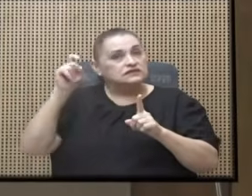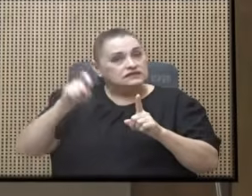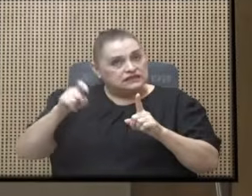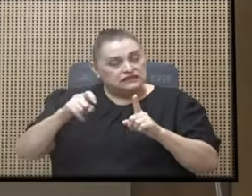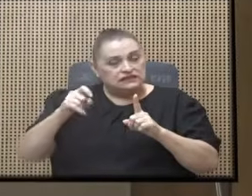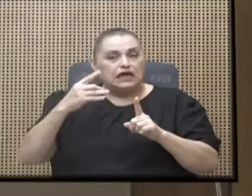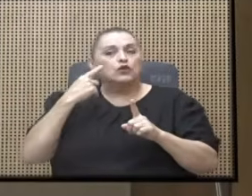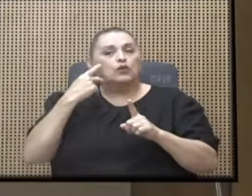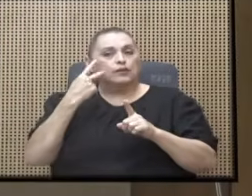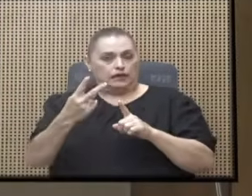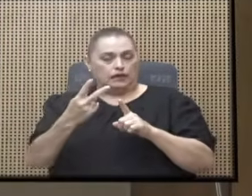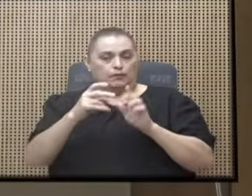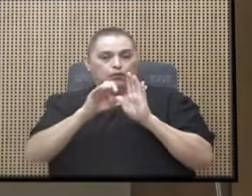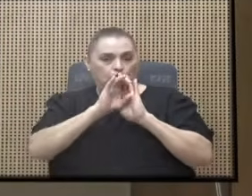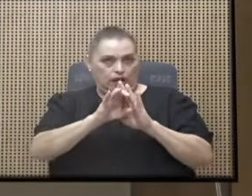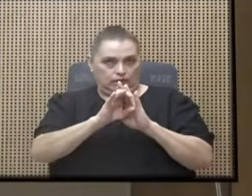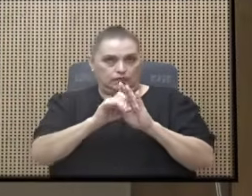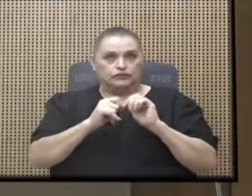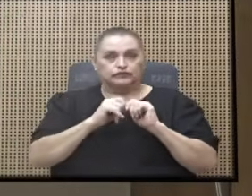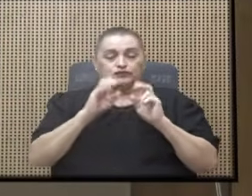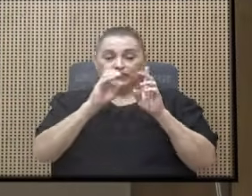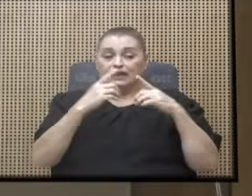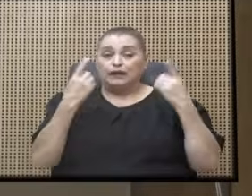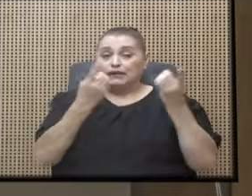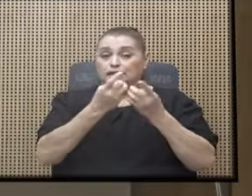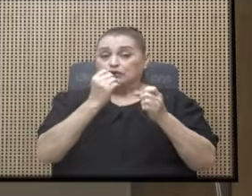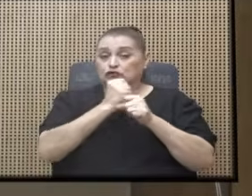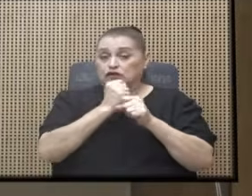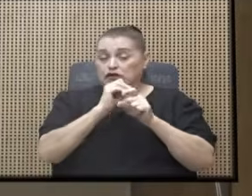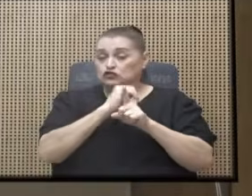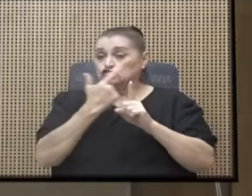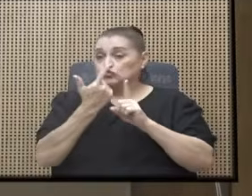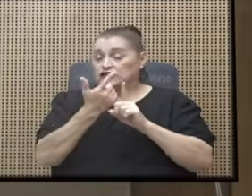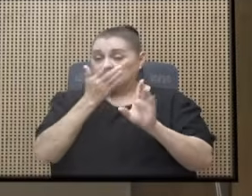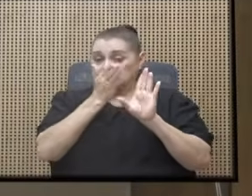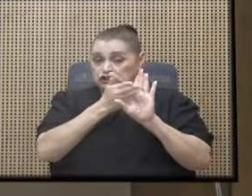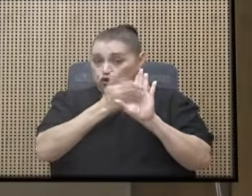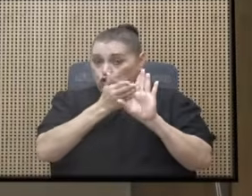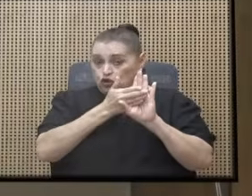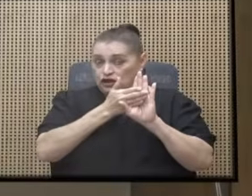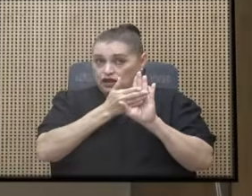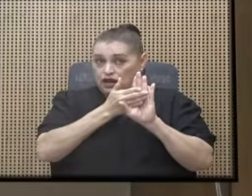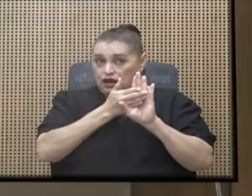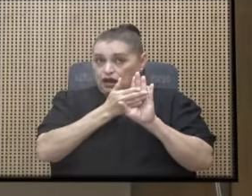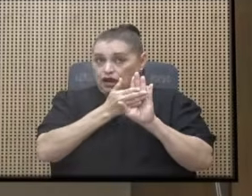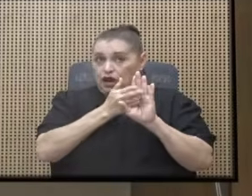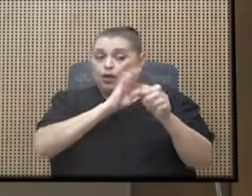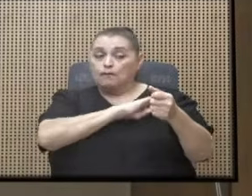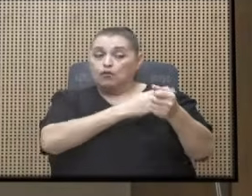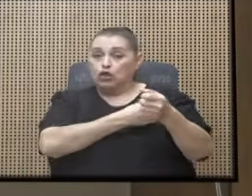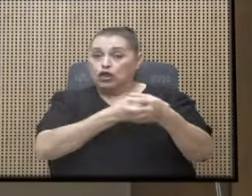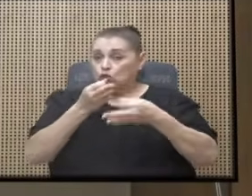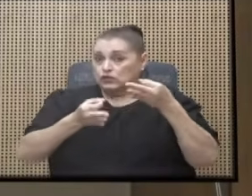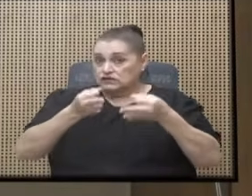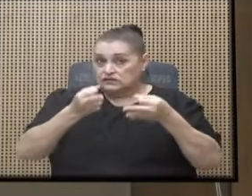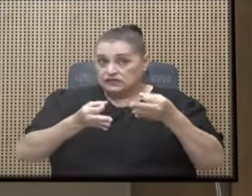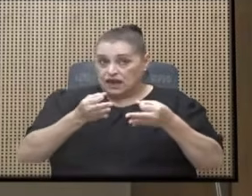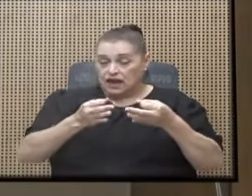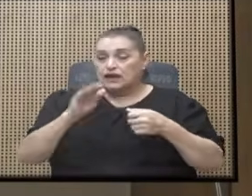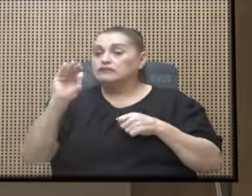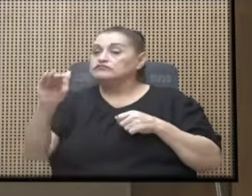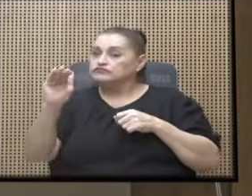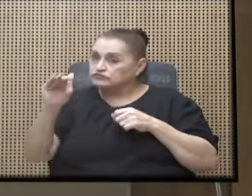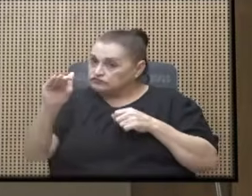tomar en cuenta. Por ejemplo, el Departamento de Trabajo Social y Psicología del Poder Judicial